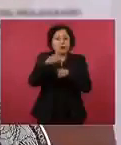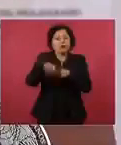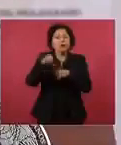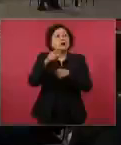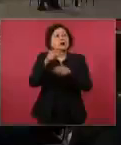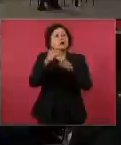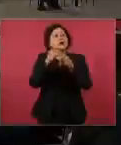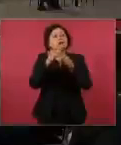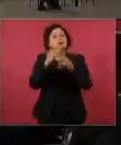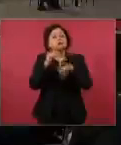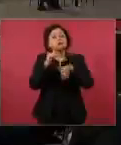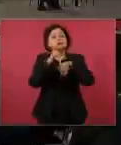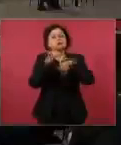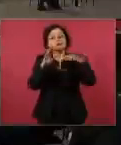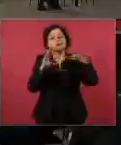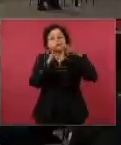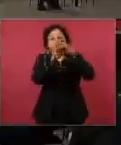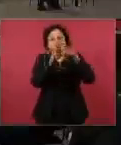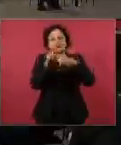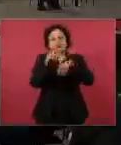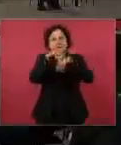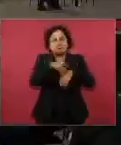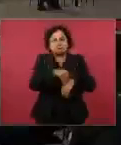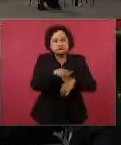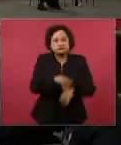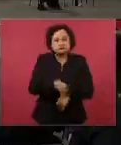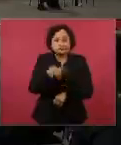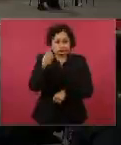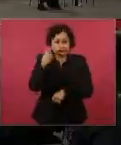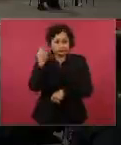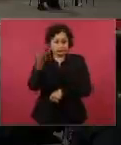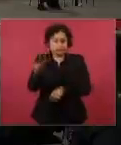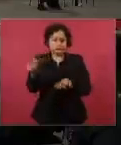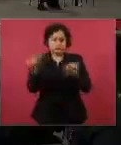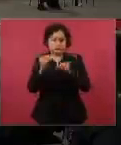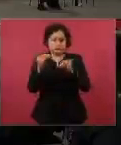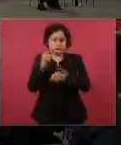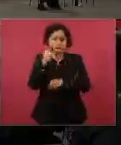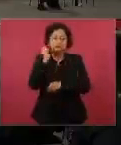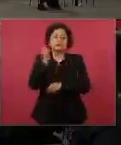el ambiente de diálogo y debate sobre la reforma. Vamos a ver.